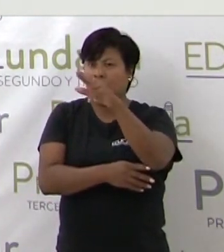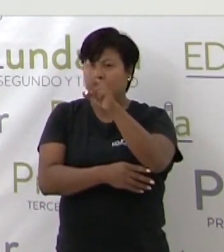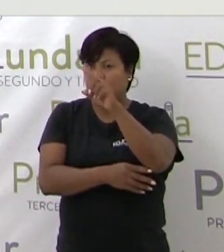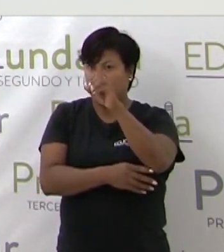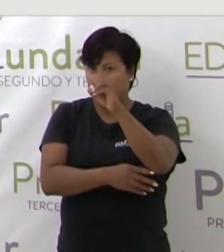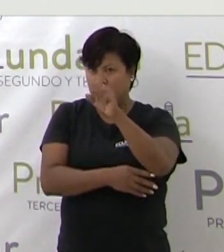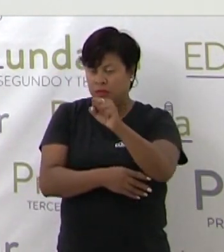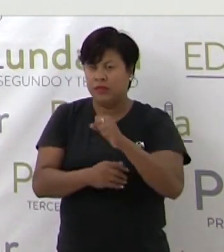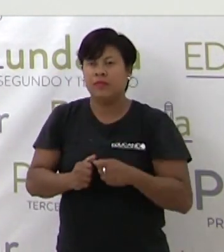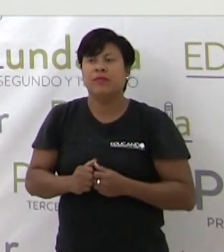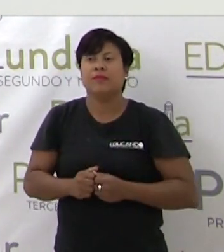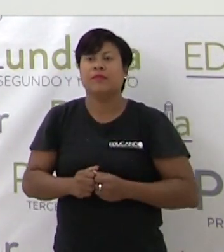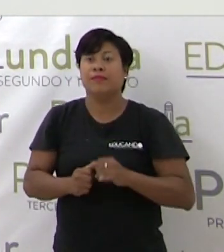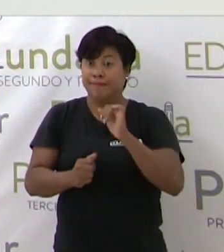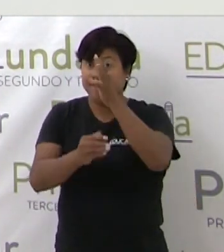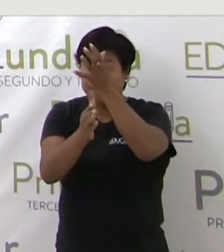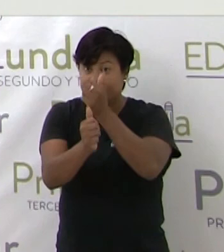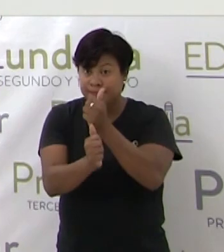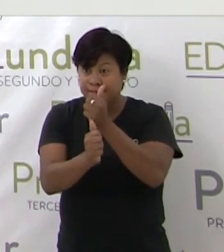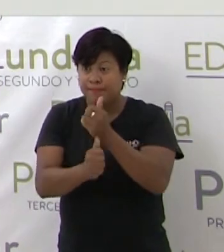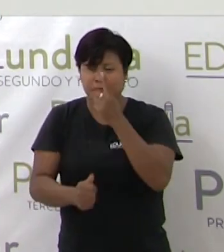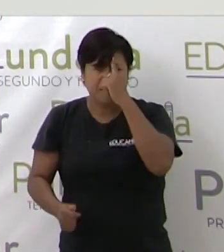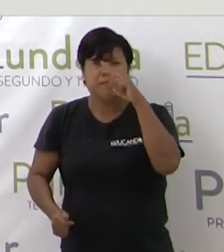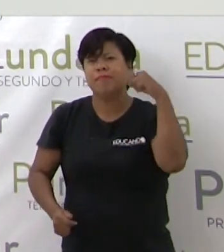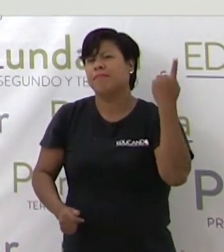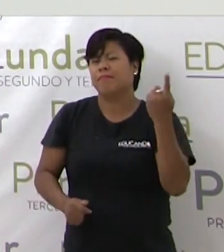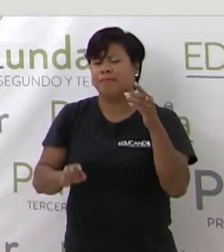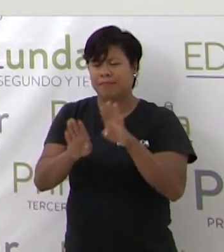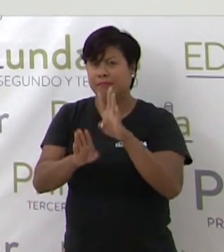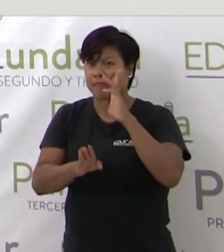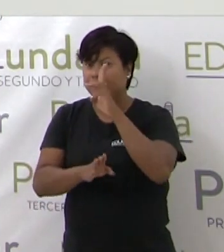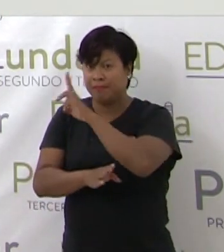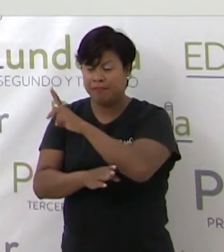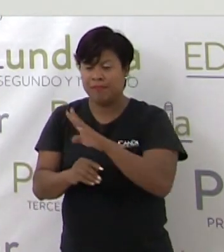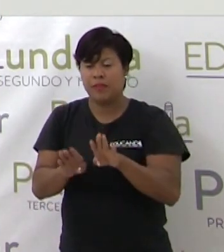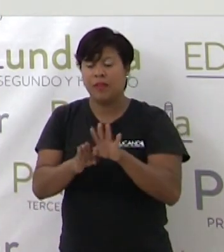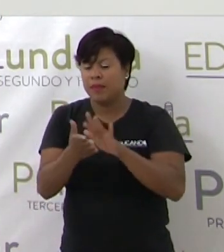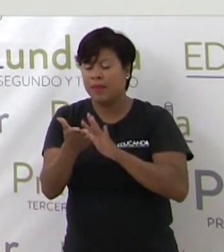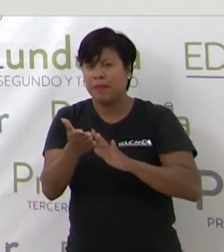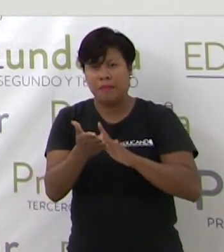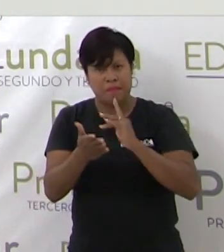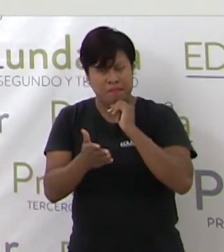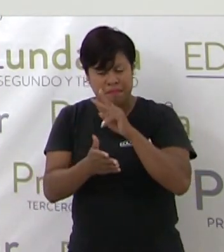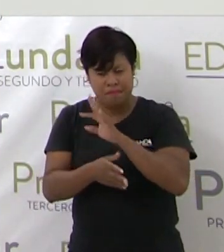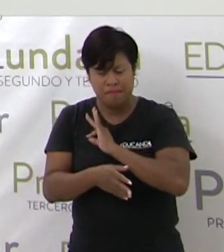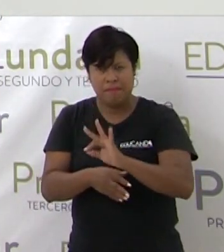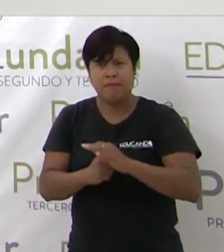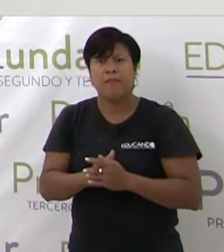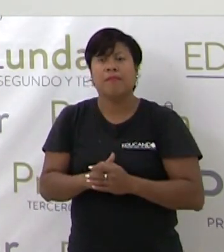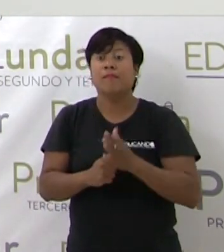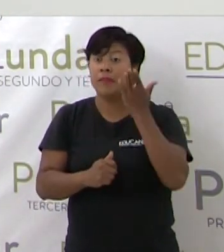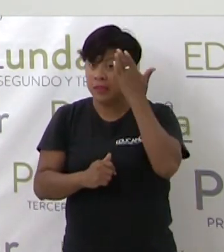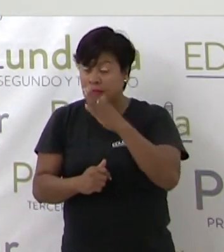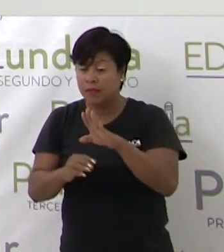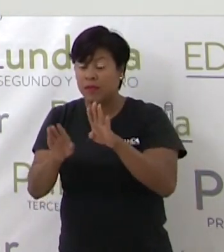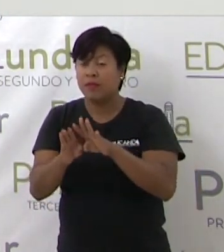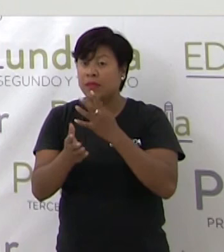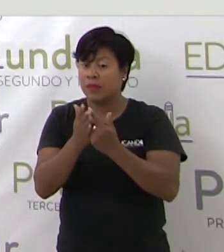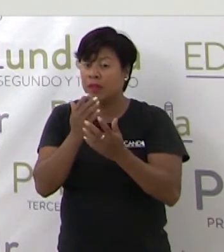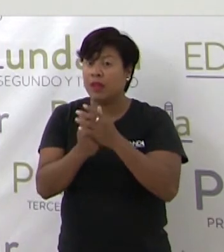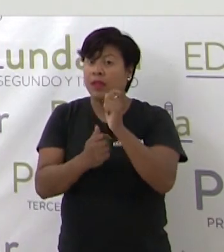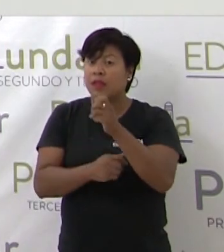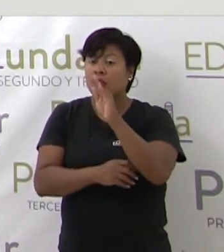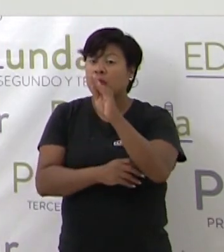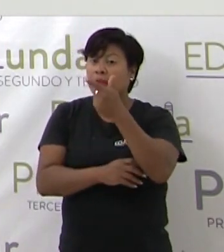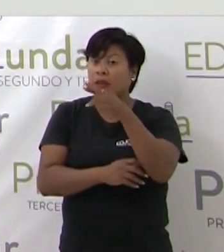grados. ¿Estamos de acuerdo? Está muy fácil, está muy sencillo, puedes utilizar tu calculadora también. Bueno, ya sabemos entonces que toca de 90 grados.